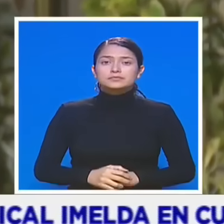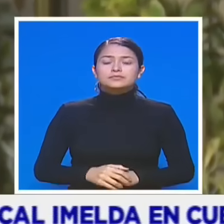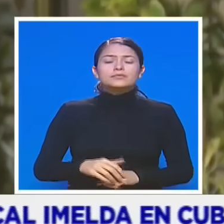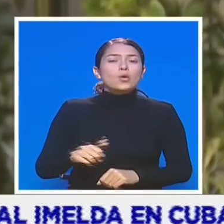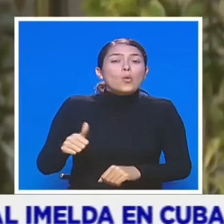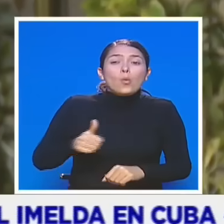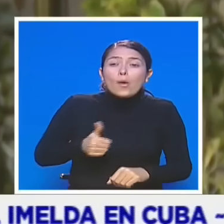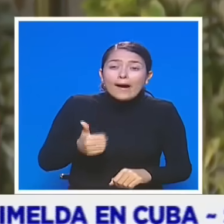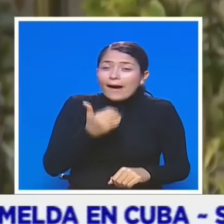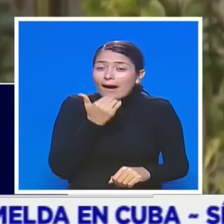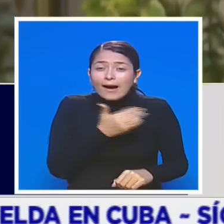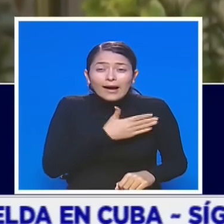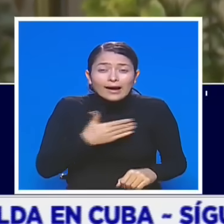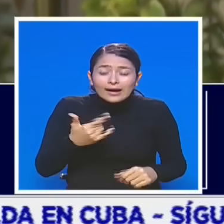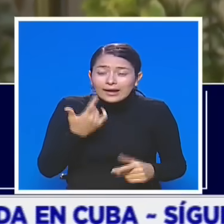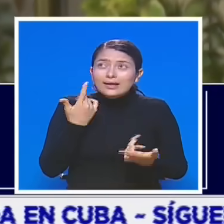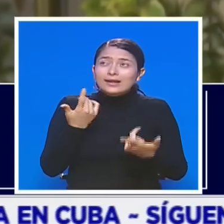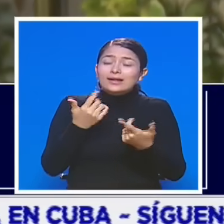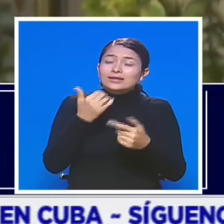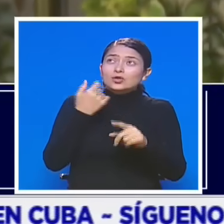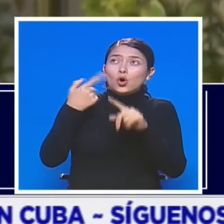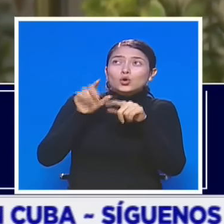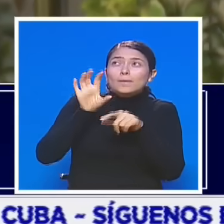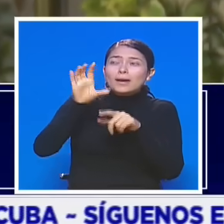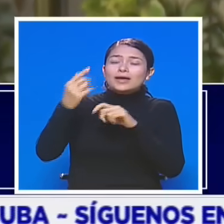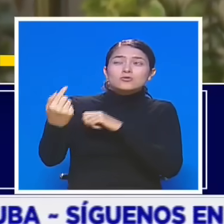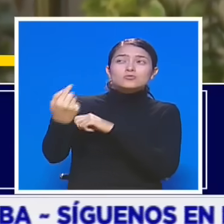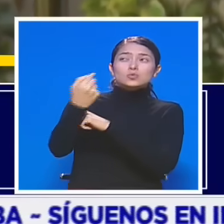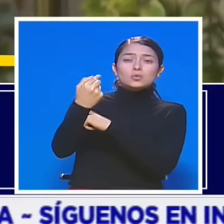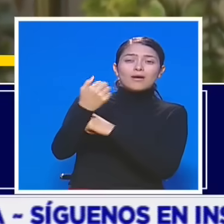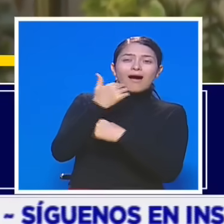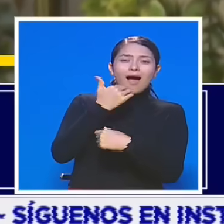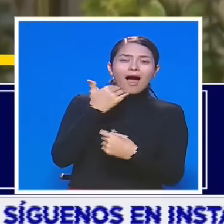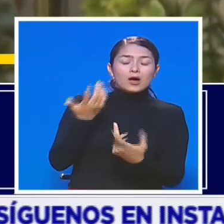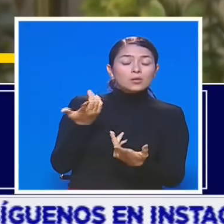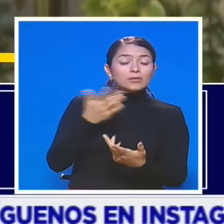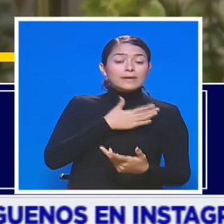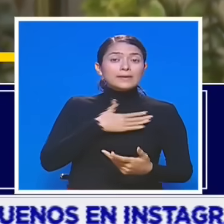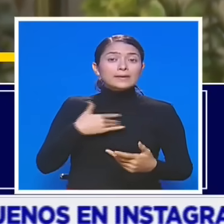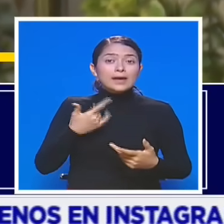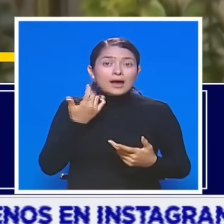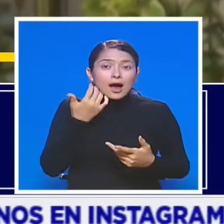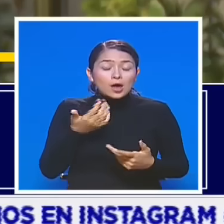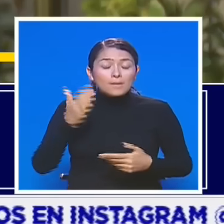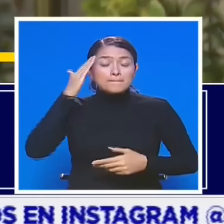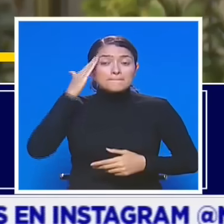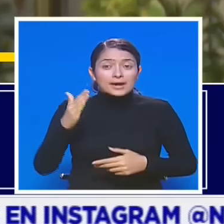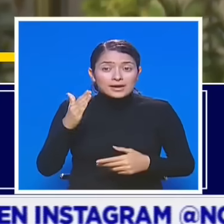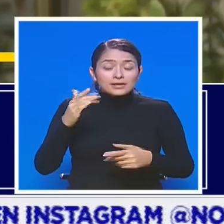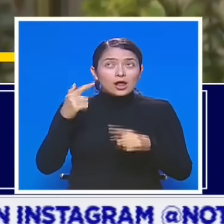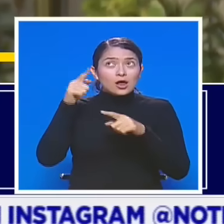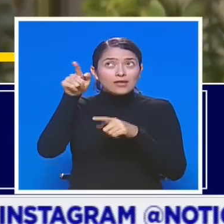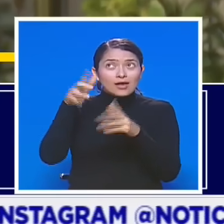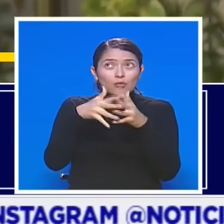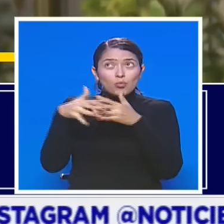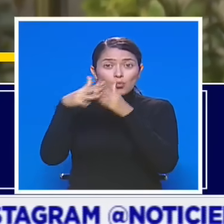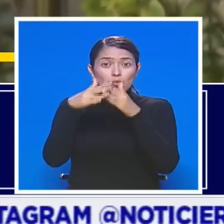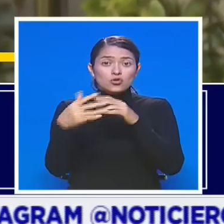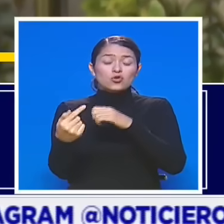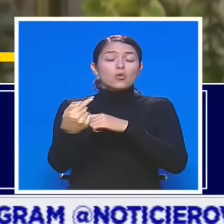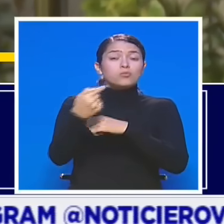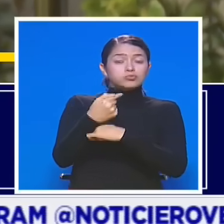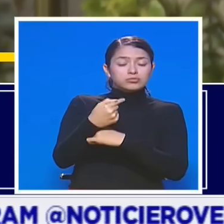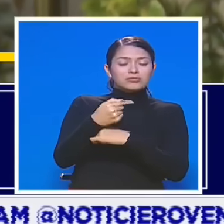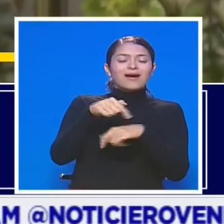Cualquier tipo de agresión externa, si se atreviesen Fuerzas Armadas Militares de los Estados Unidos, se considera